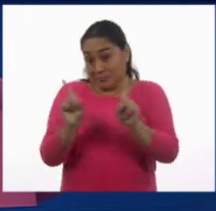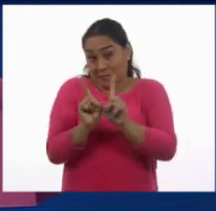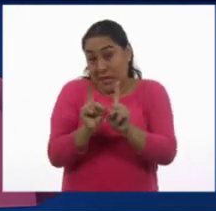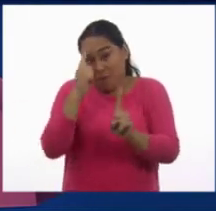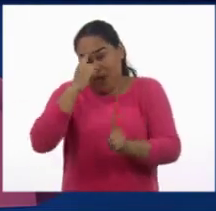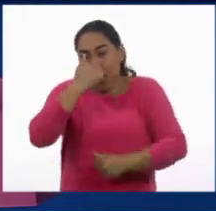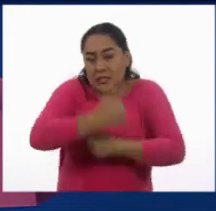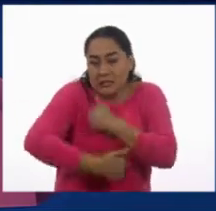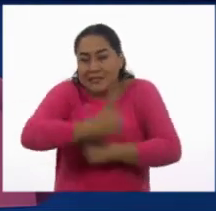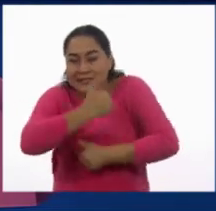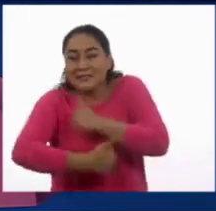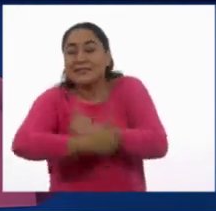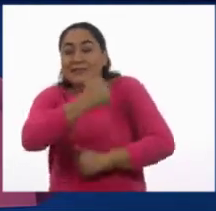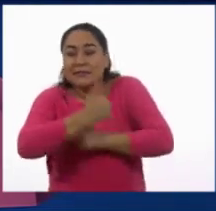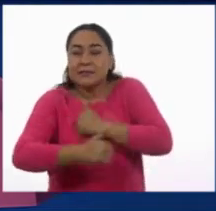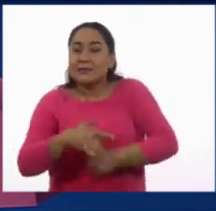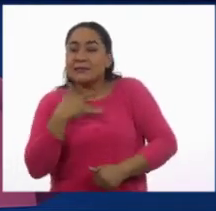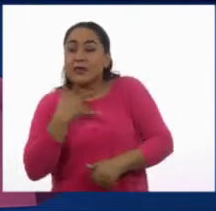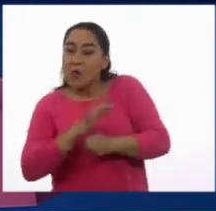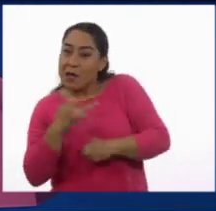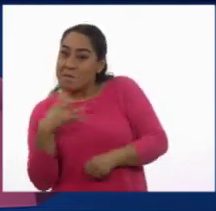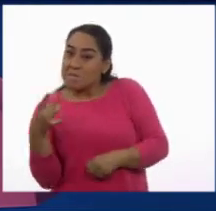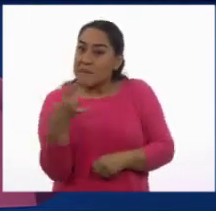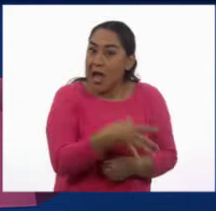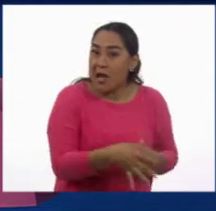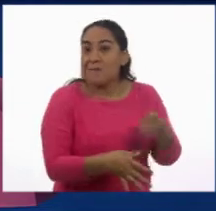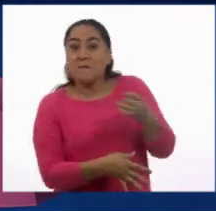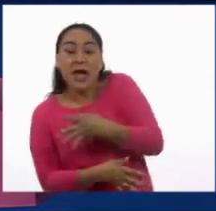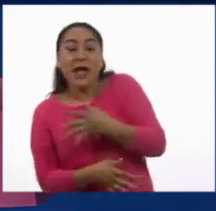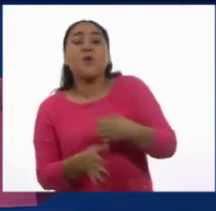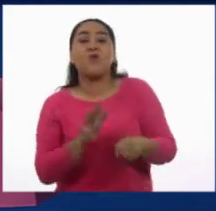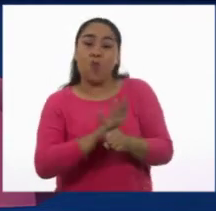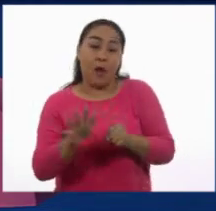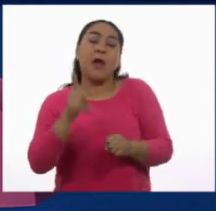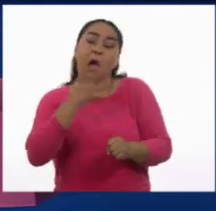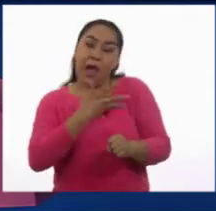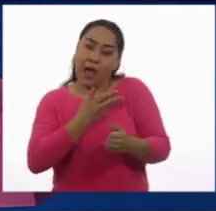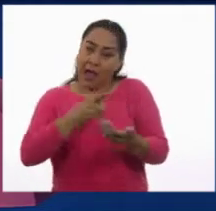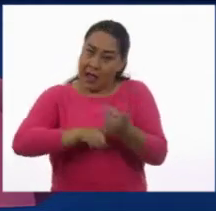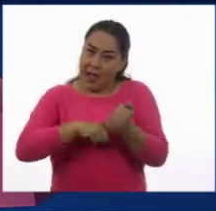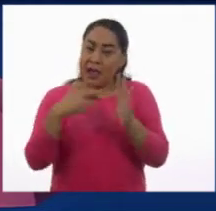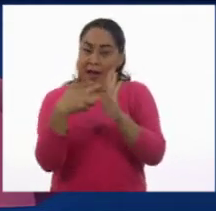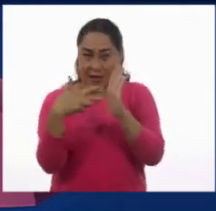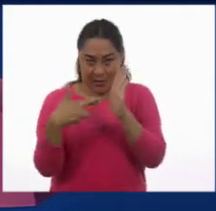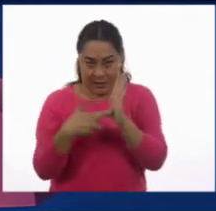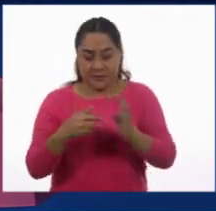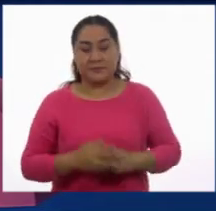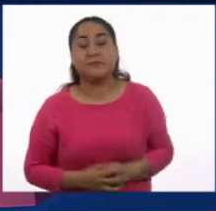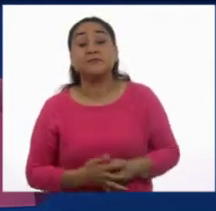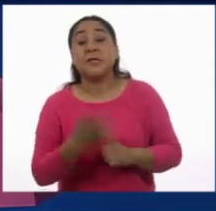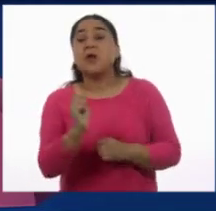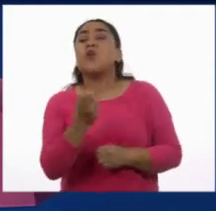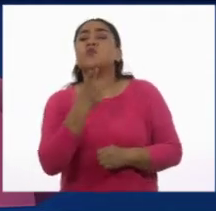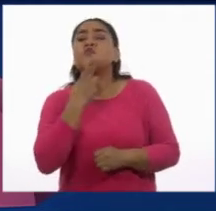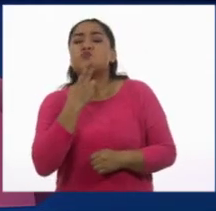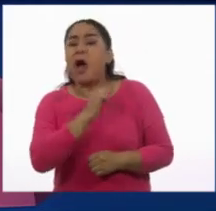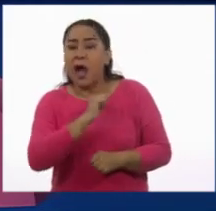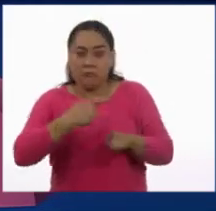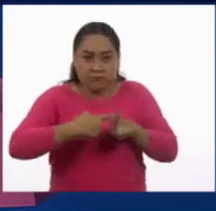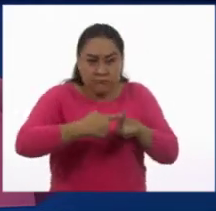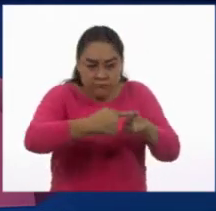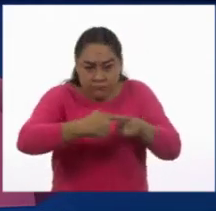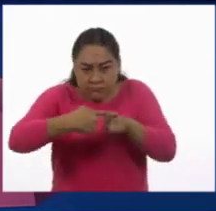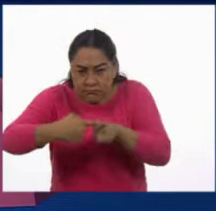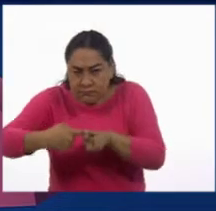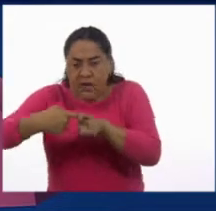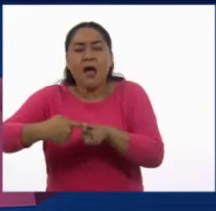o compañera para tratar de ganarle según ciertas reglas. Además, el uso de las coordenadas es el punto